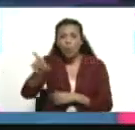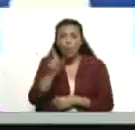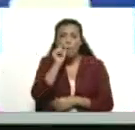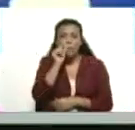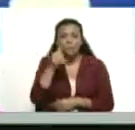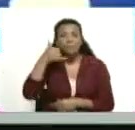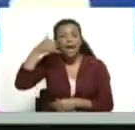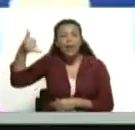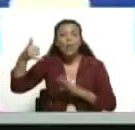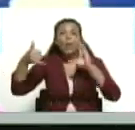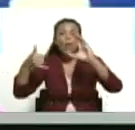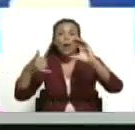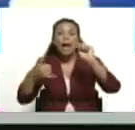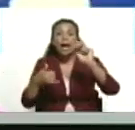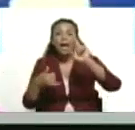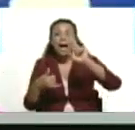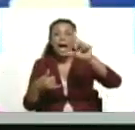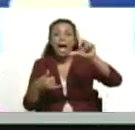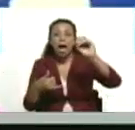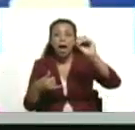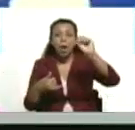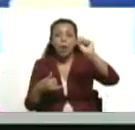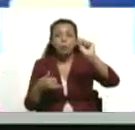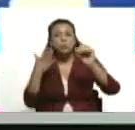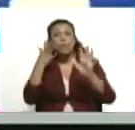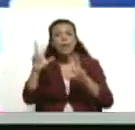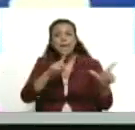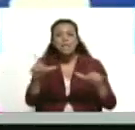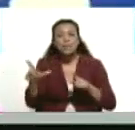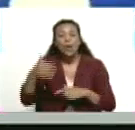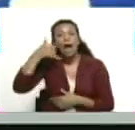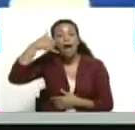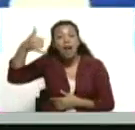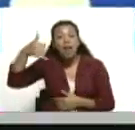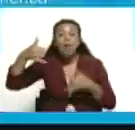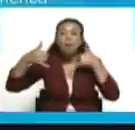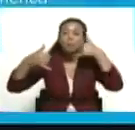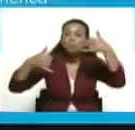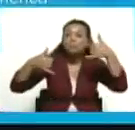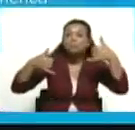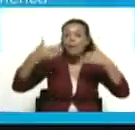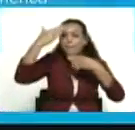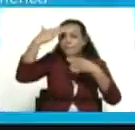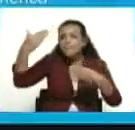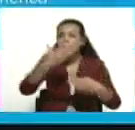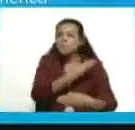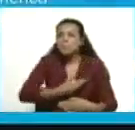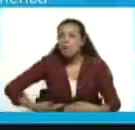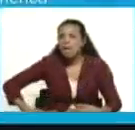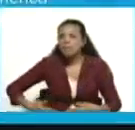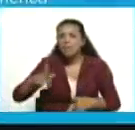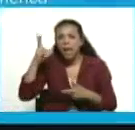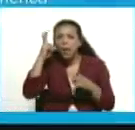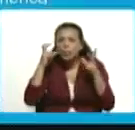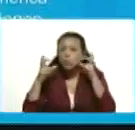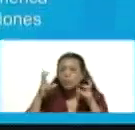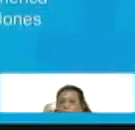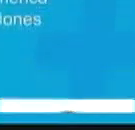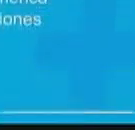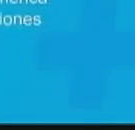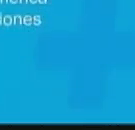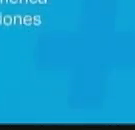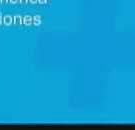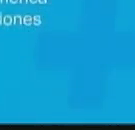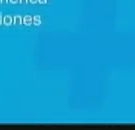Aló, Carlos, ¿estás en la línea? Sí, aquí, mi presidente, escuchándolo